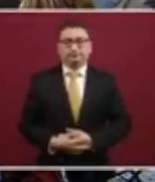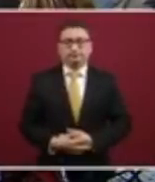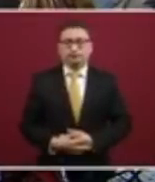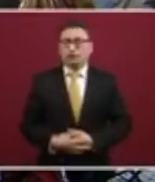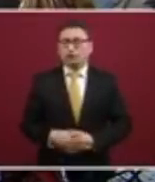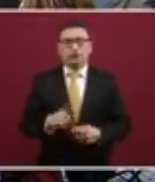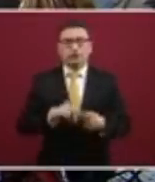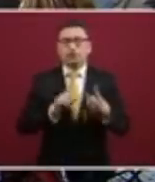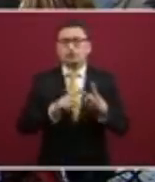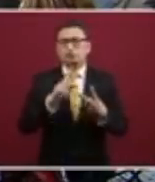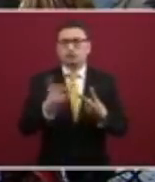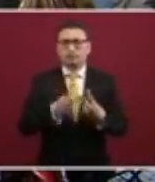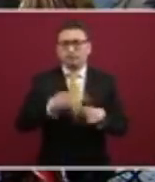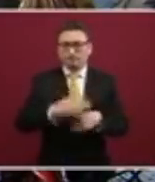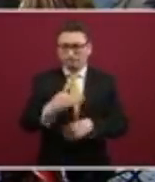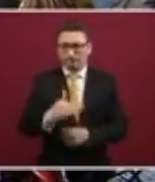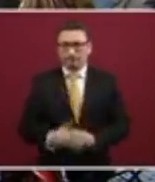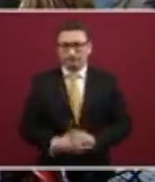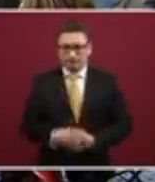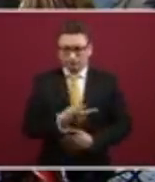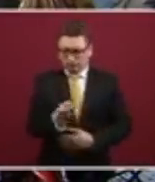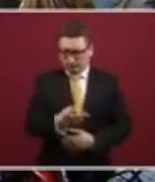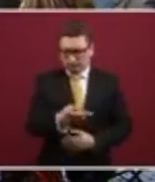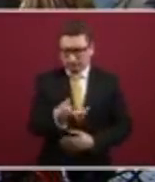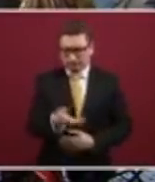Dos más, a ver, ustedes dos.